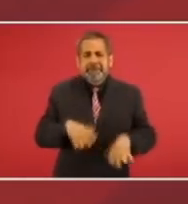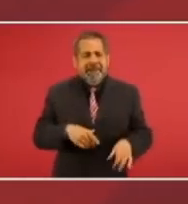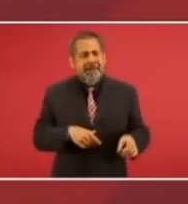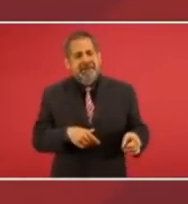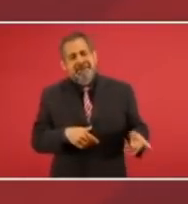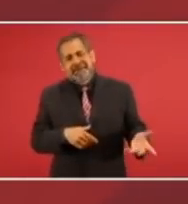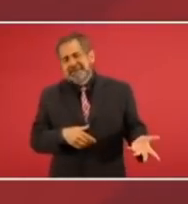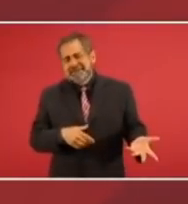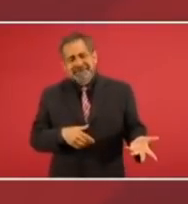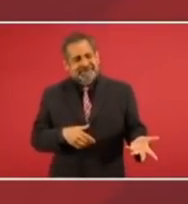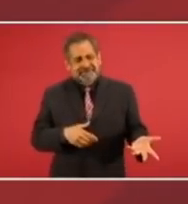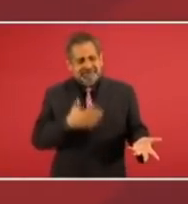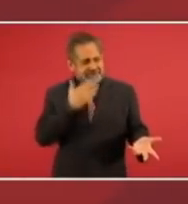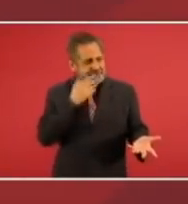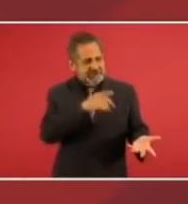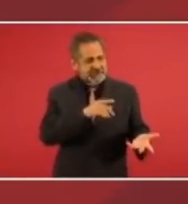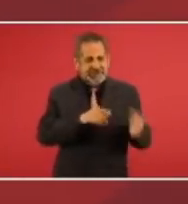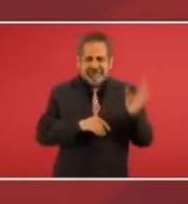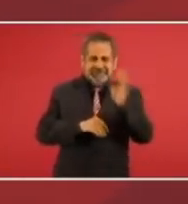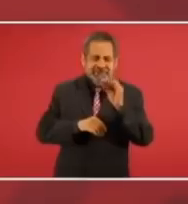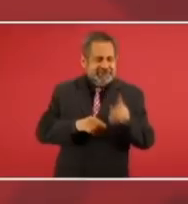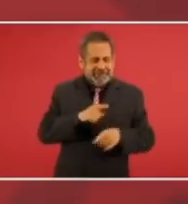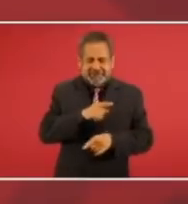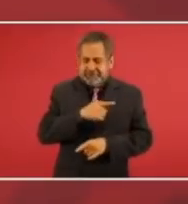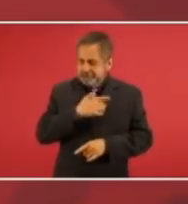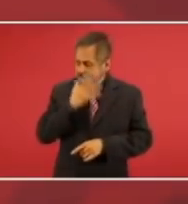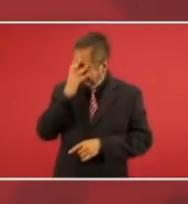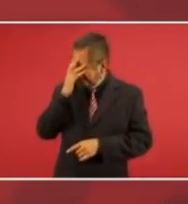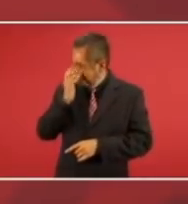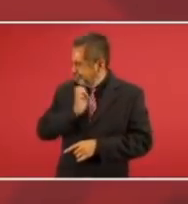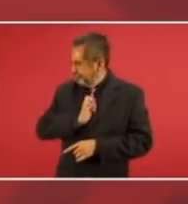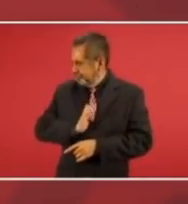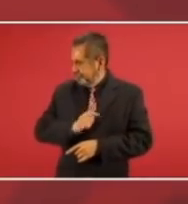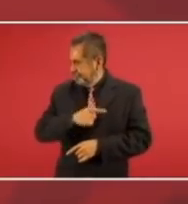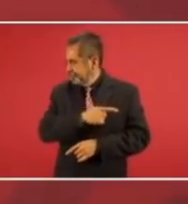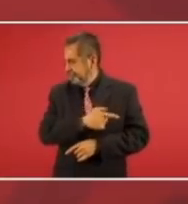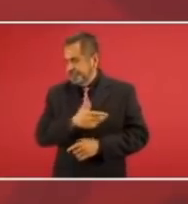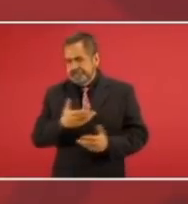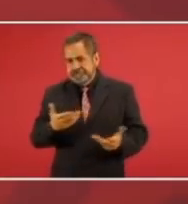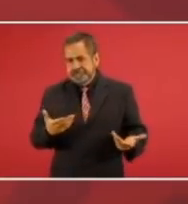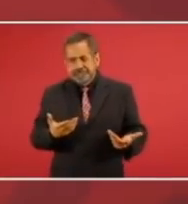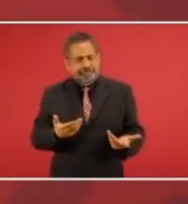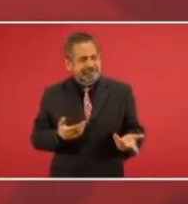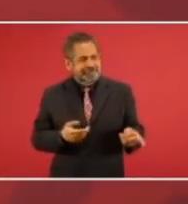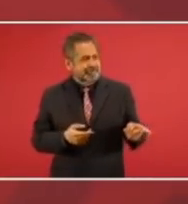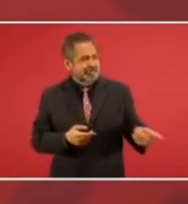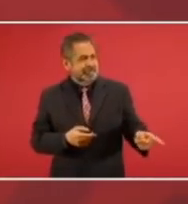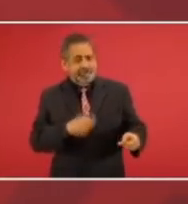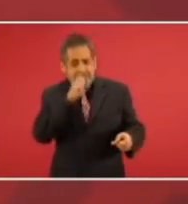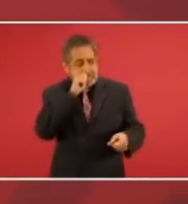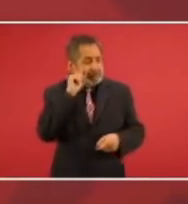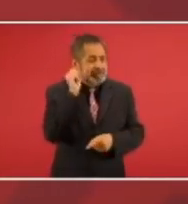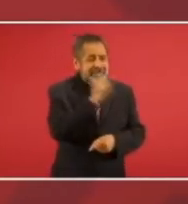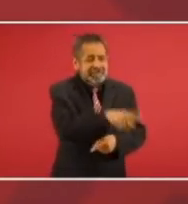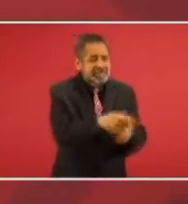y dan pena ajena, porque ellos también se